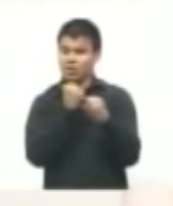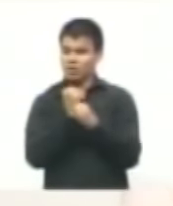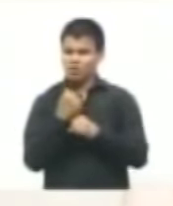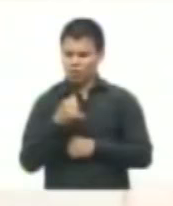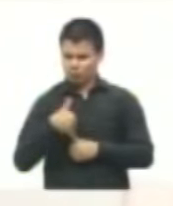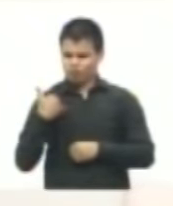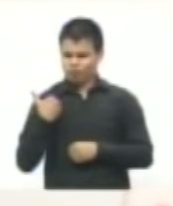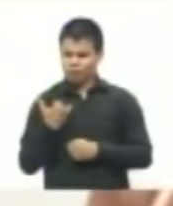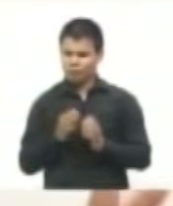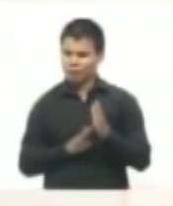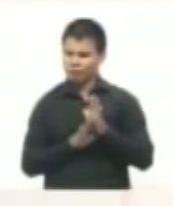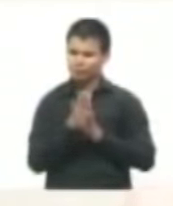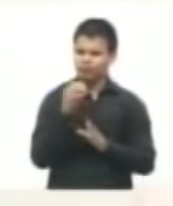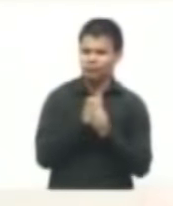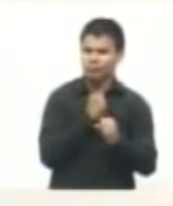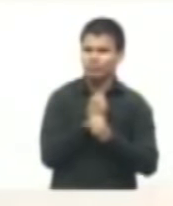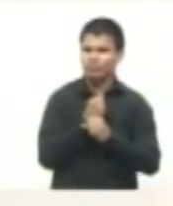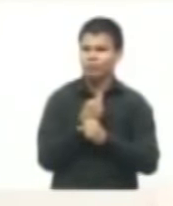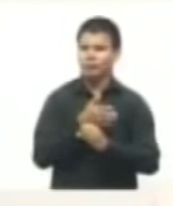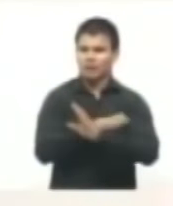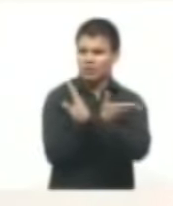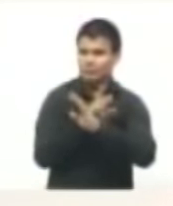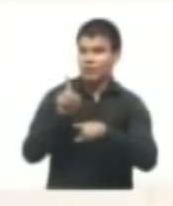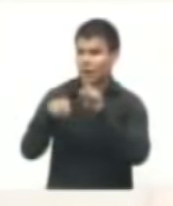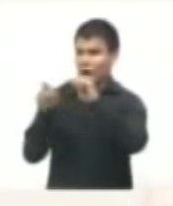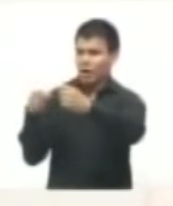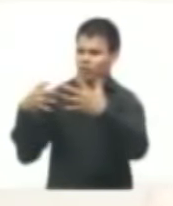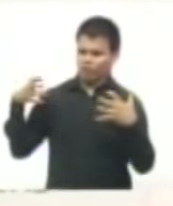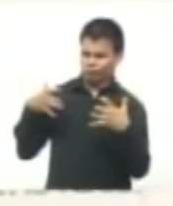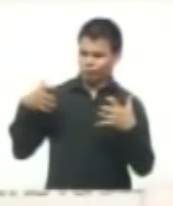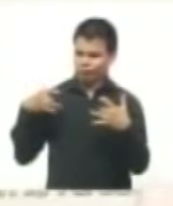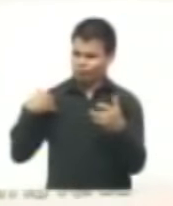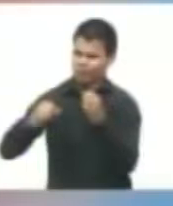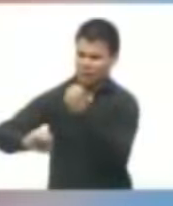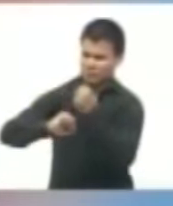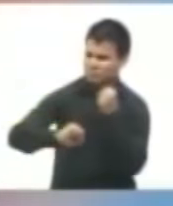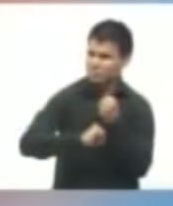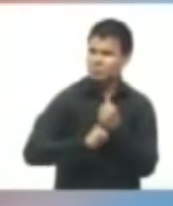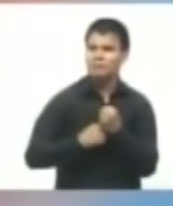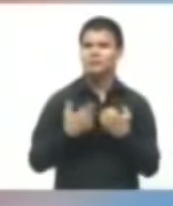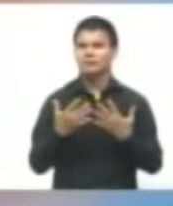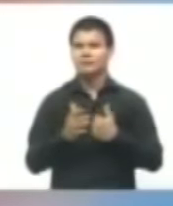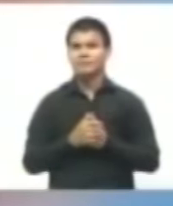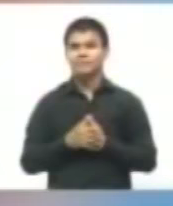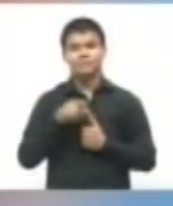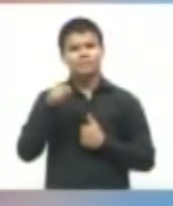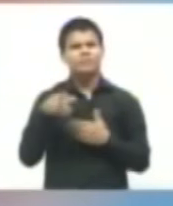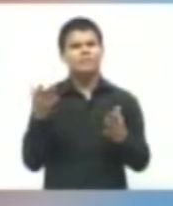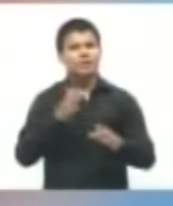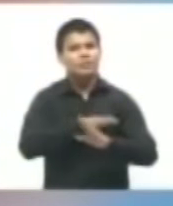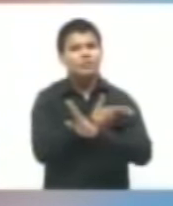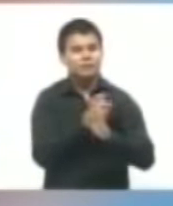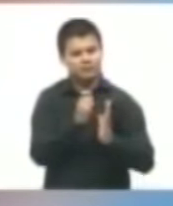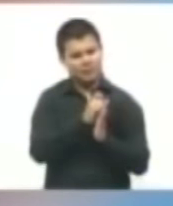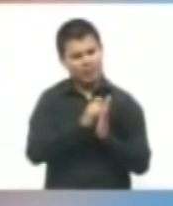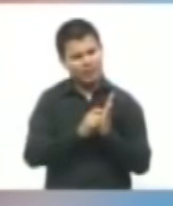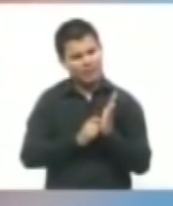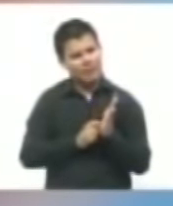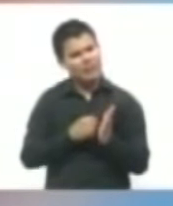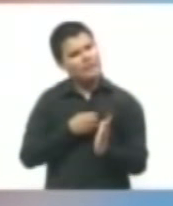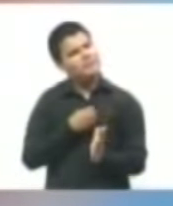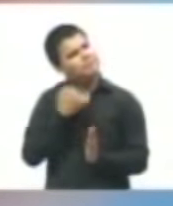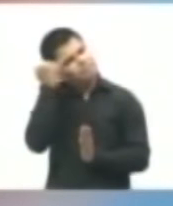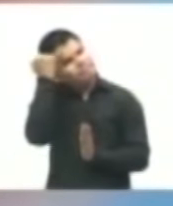he recibido el cariño y el apoyo de todos los artistas que han confiado en mis canciones y de todo el público. Este compositor ha tenido grandes reconocimientos y en